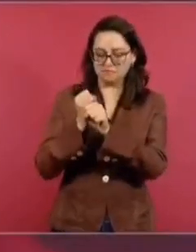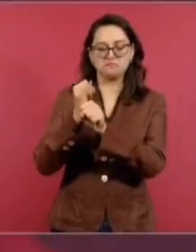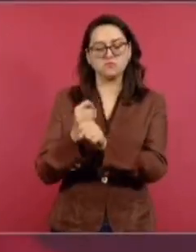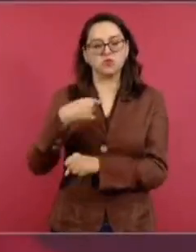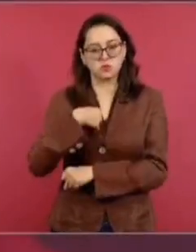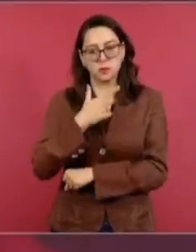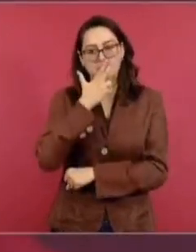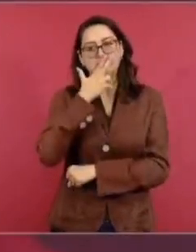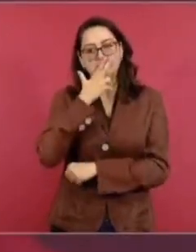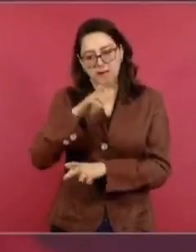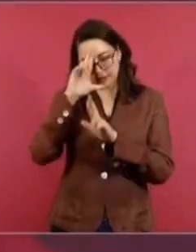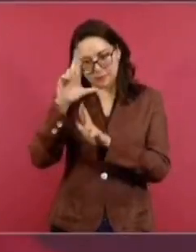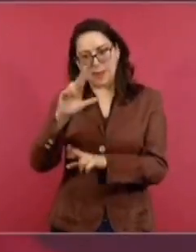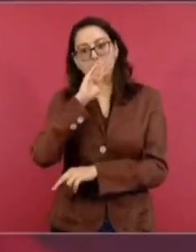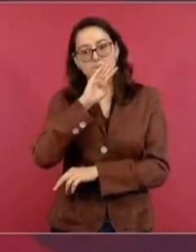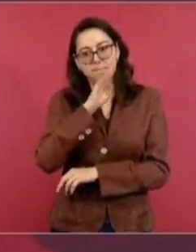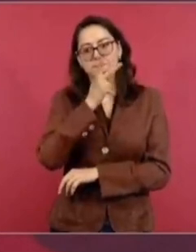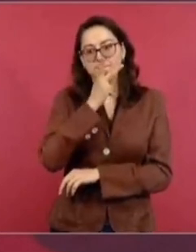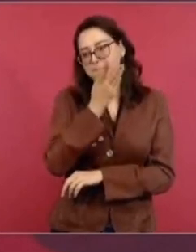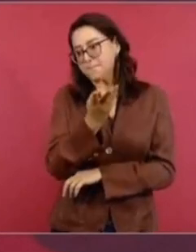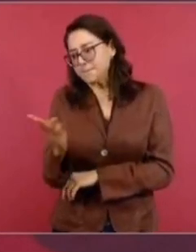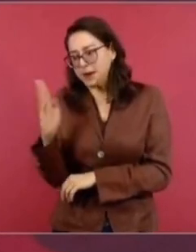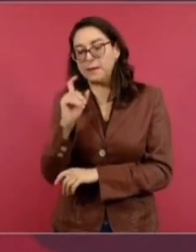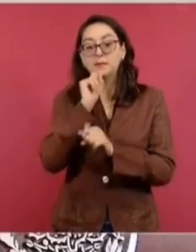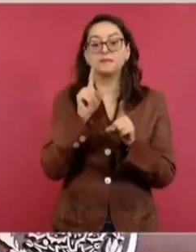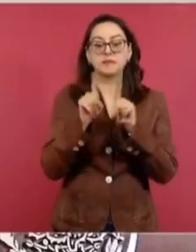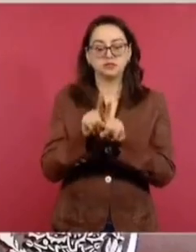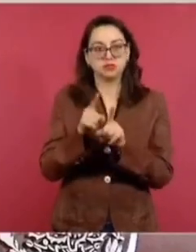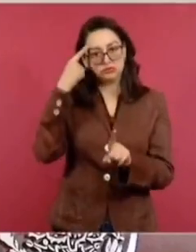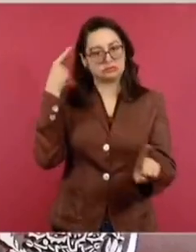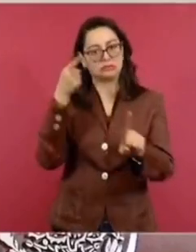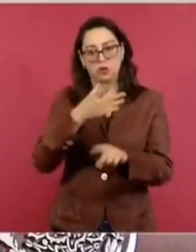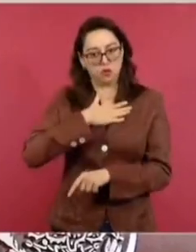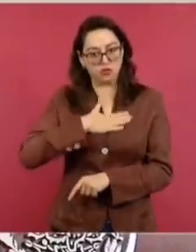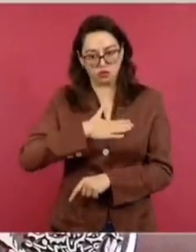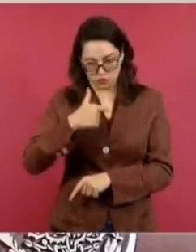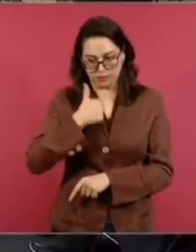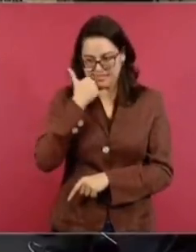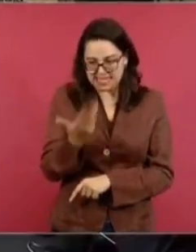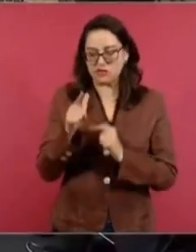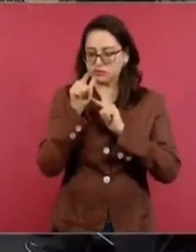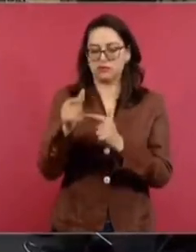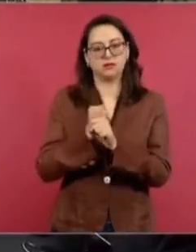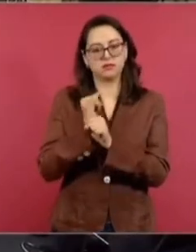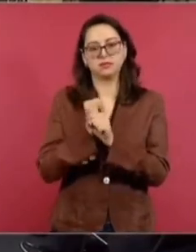por los padres, es por la justicia y es también por nuestras convicciones.